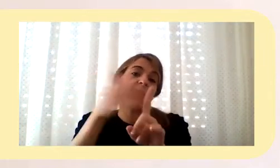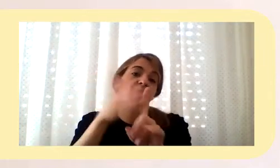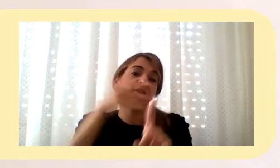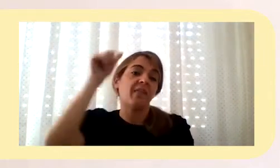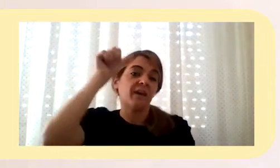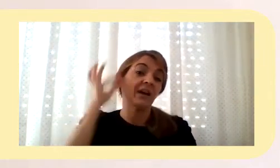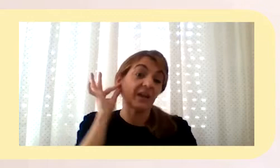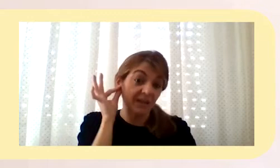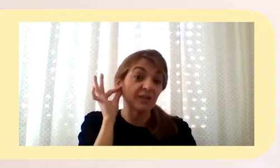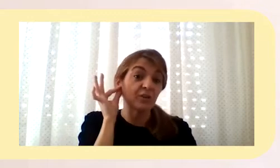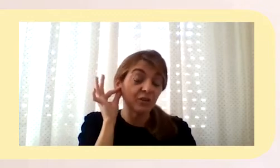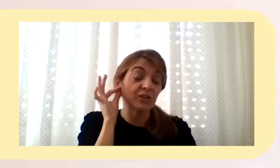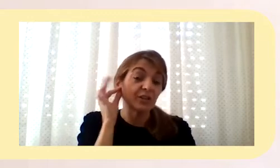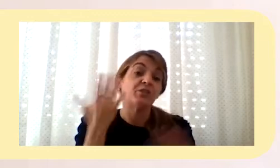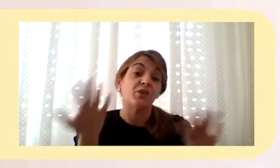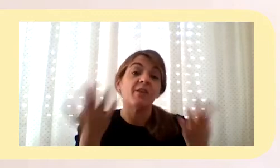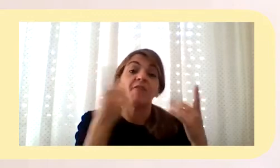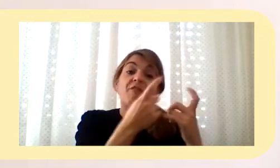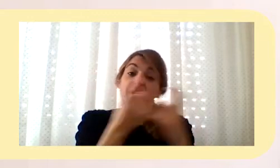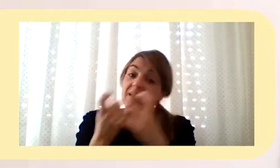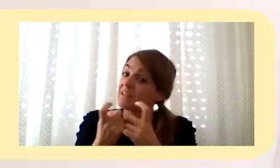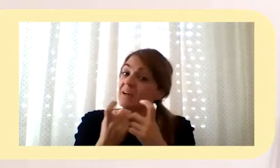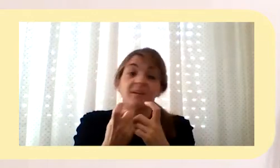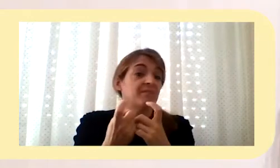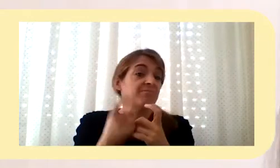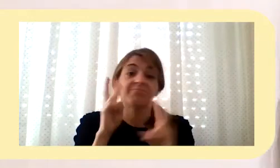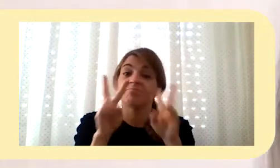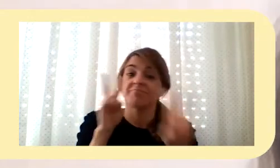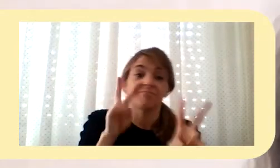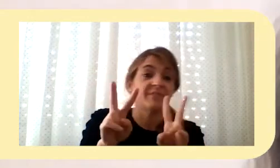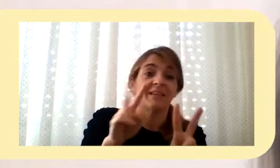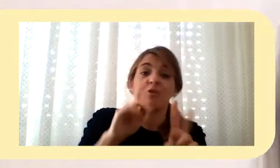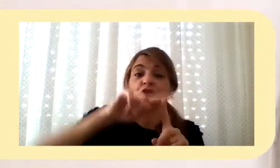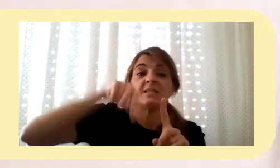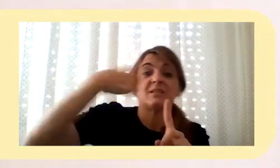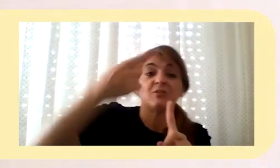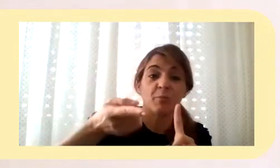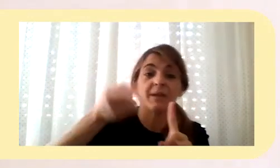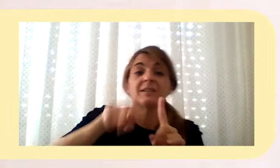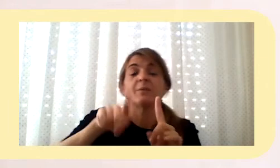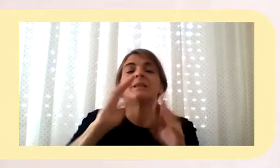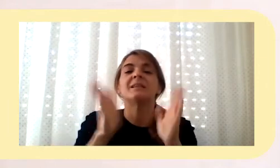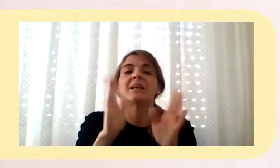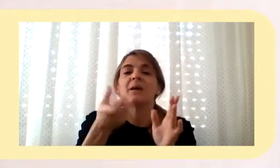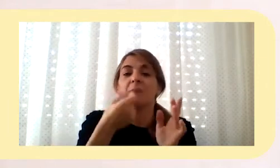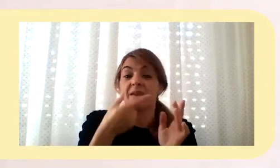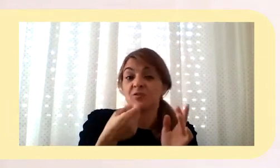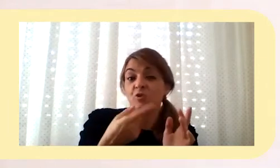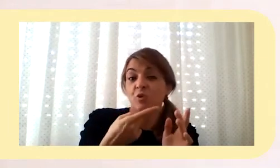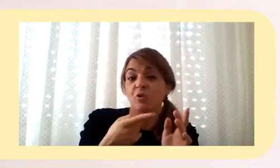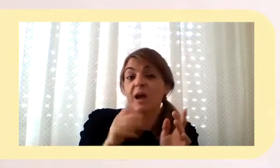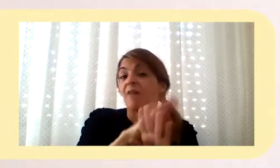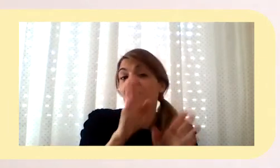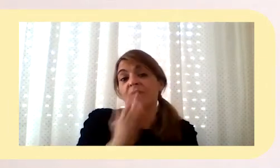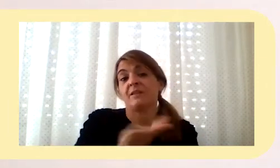una perspectiva de género e intercultural en la interpretación de los síntomas y en el tratamiento, lo que repercute directamente en la salud